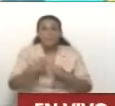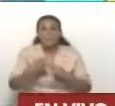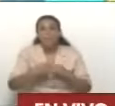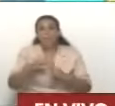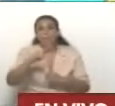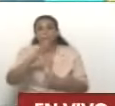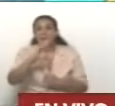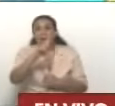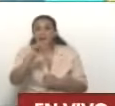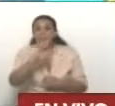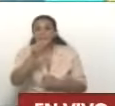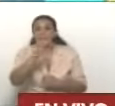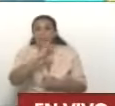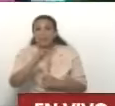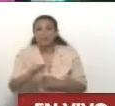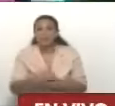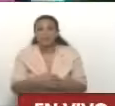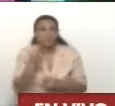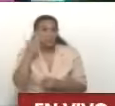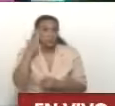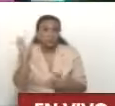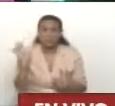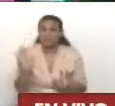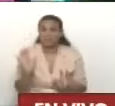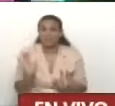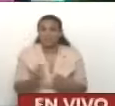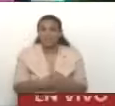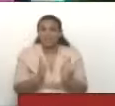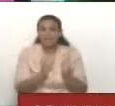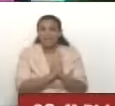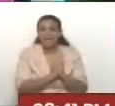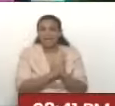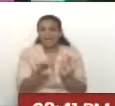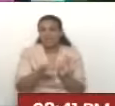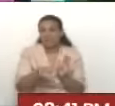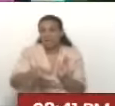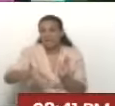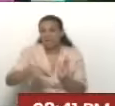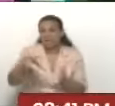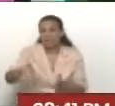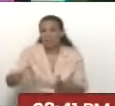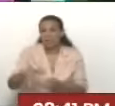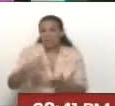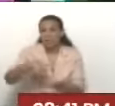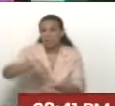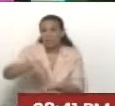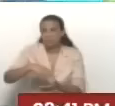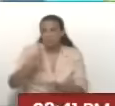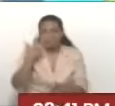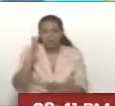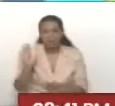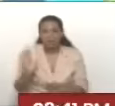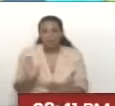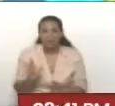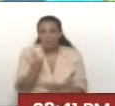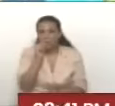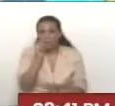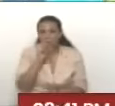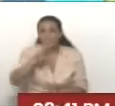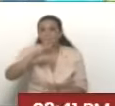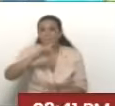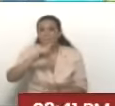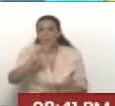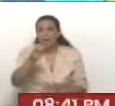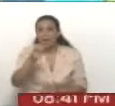viene? No sé, es como de San Antonio, de aquí, de Monagas. De Monagas, también es tu papá. ¿Y Milano?